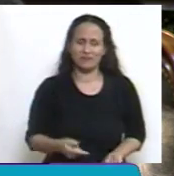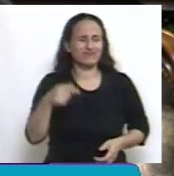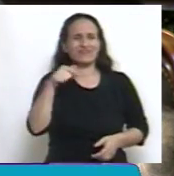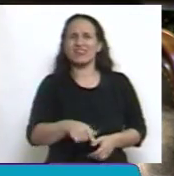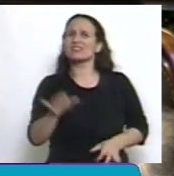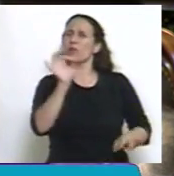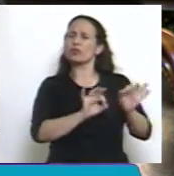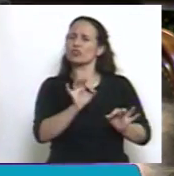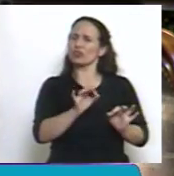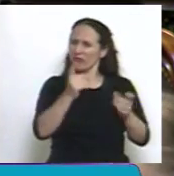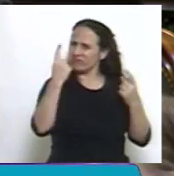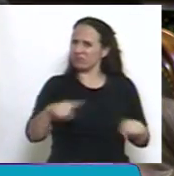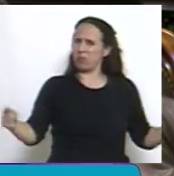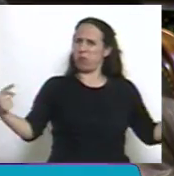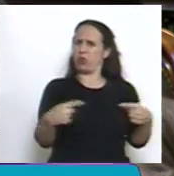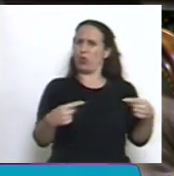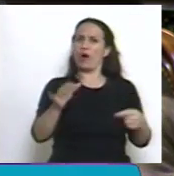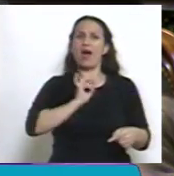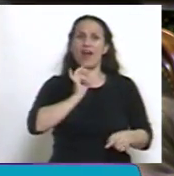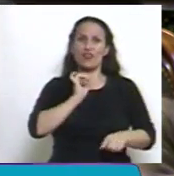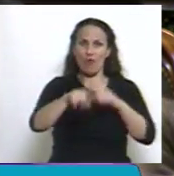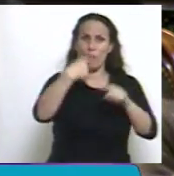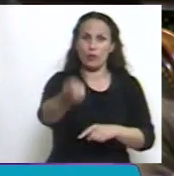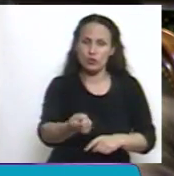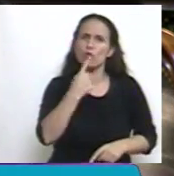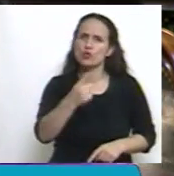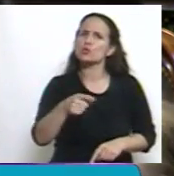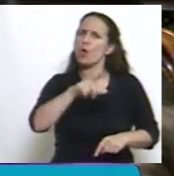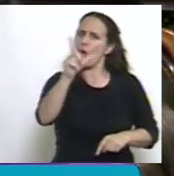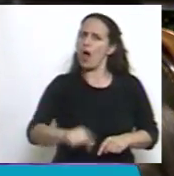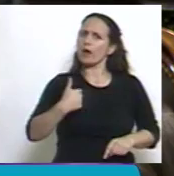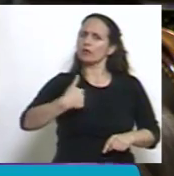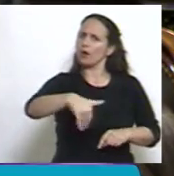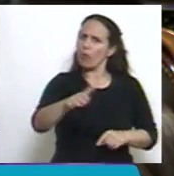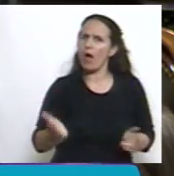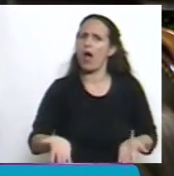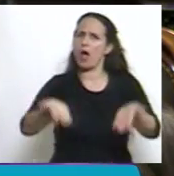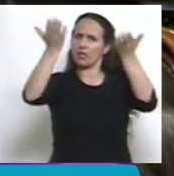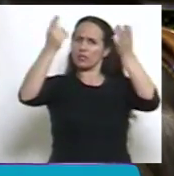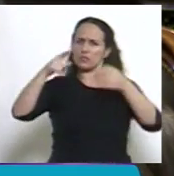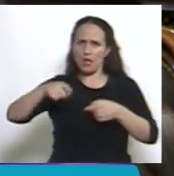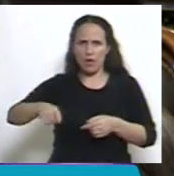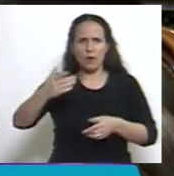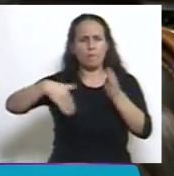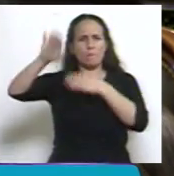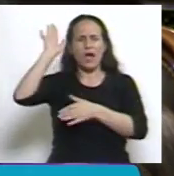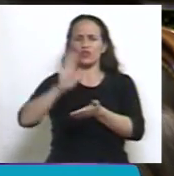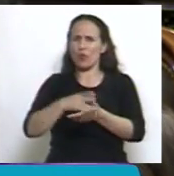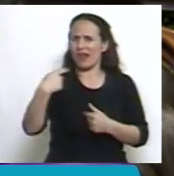porque mientras prevé para el 2016 un crecimiento de la inversión en seguridad social